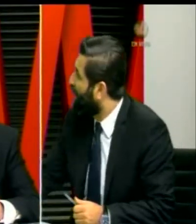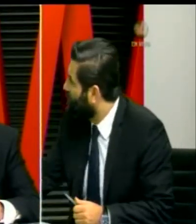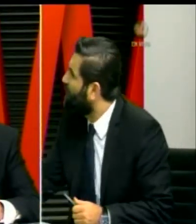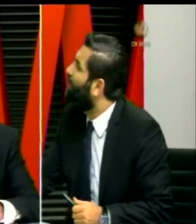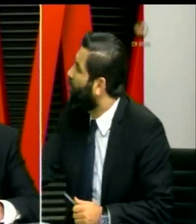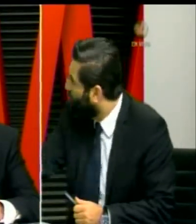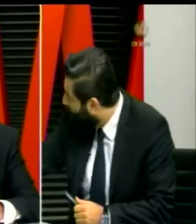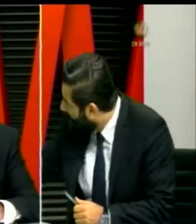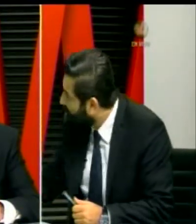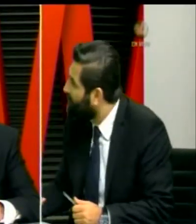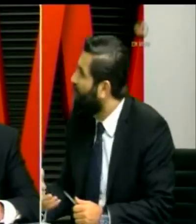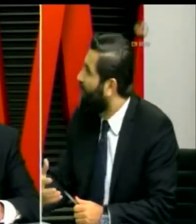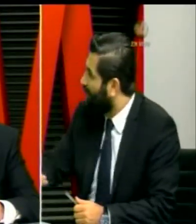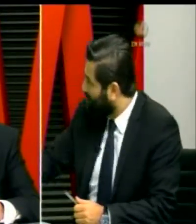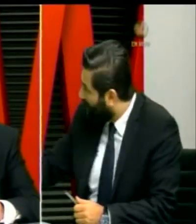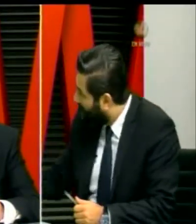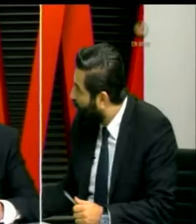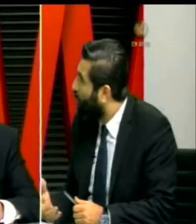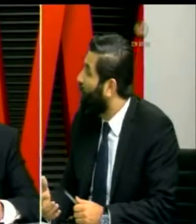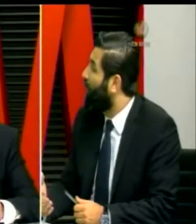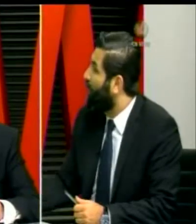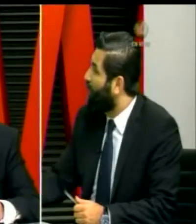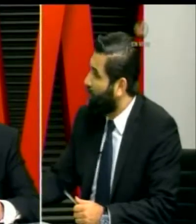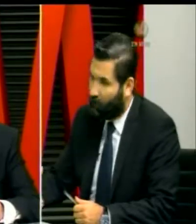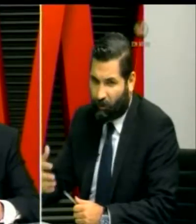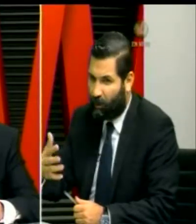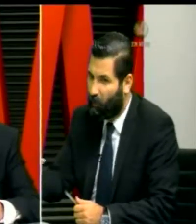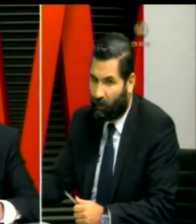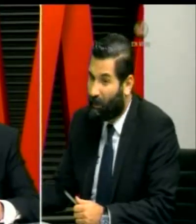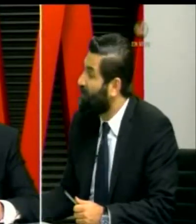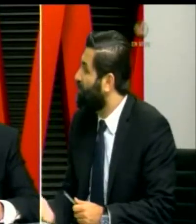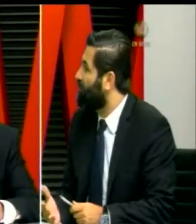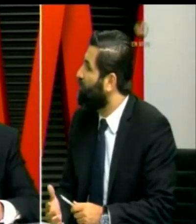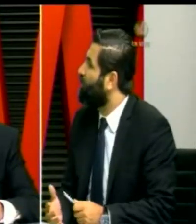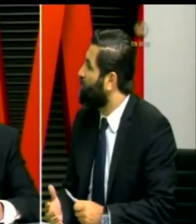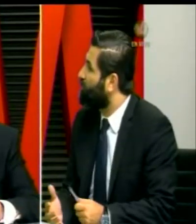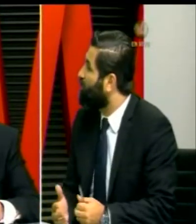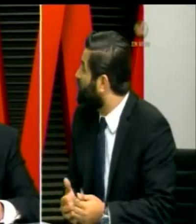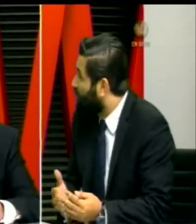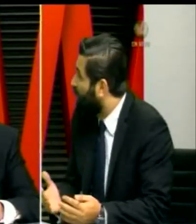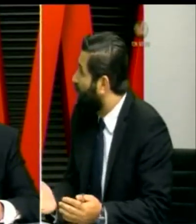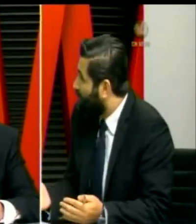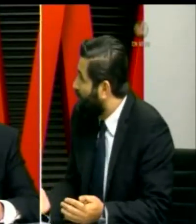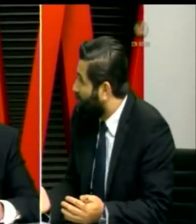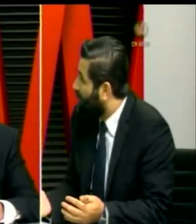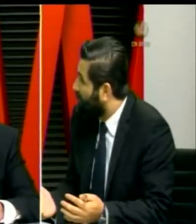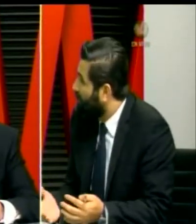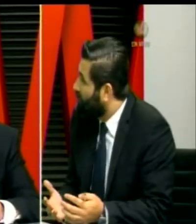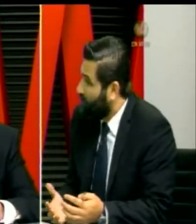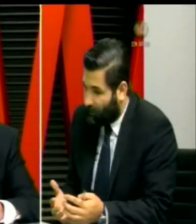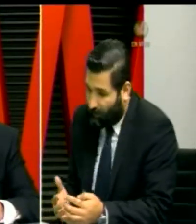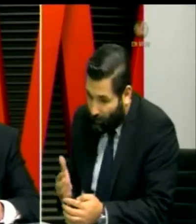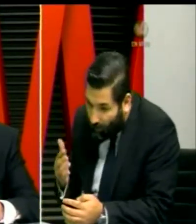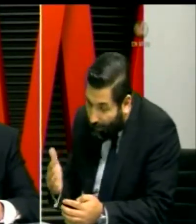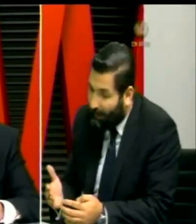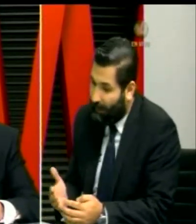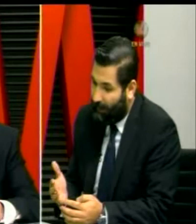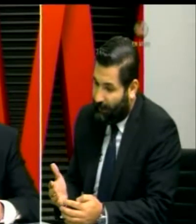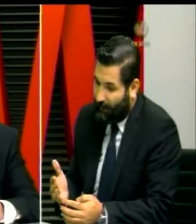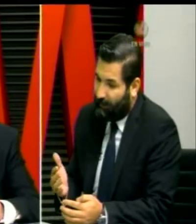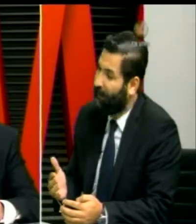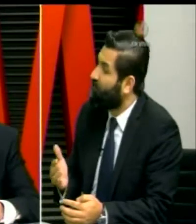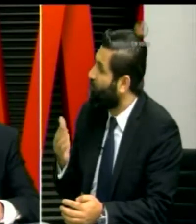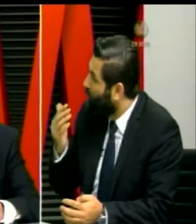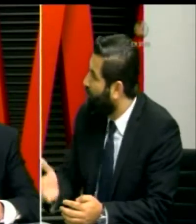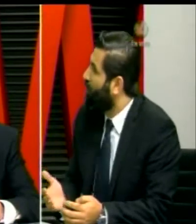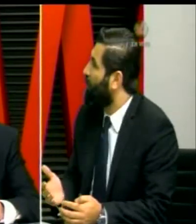asociación a 12 años que van obras, la trabajó y que costó como 2,700 millones de pesos. Y eso son ejercicios que uno